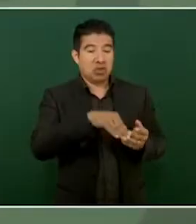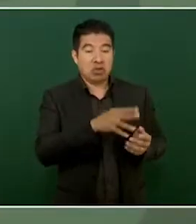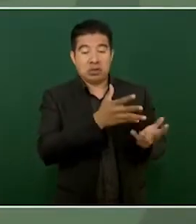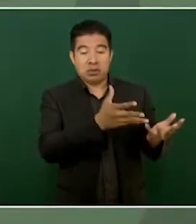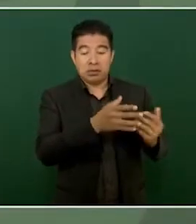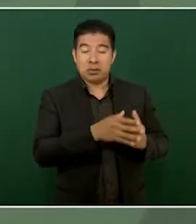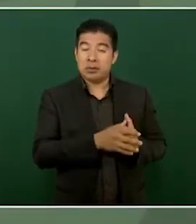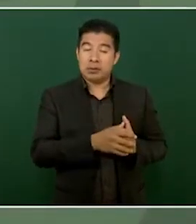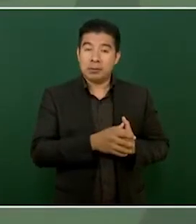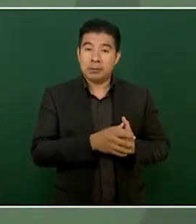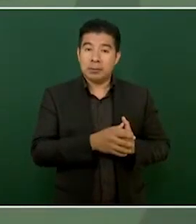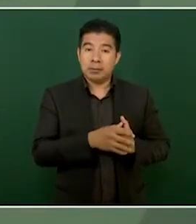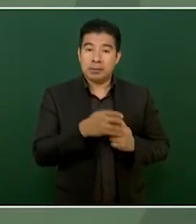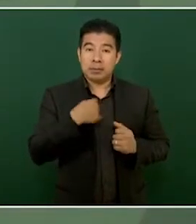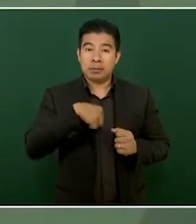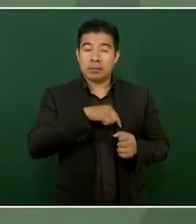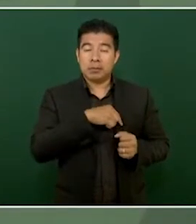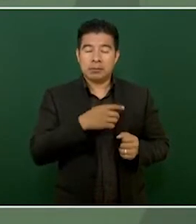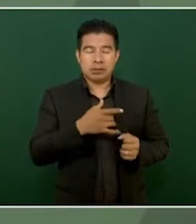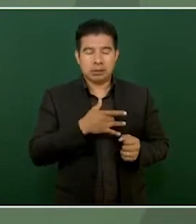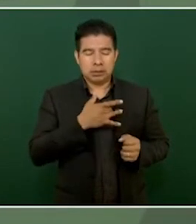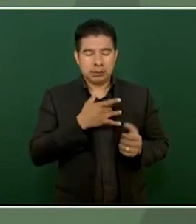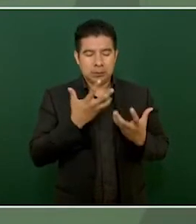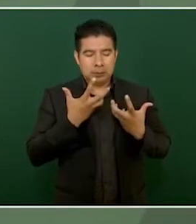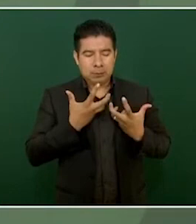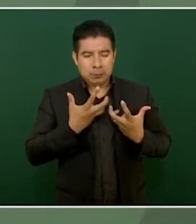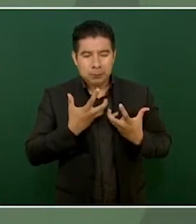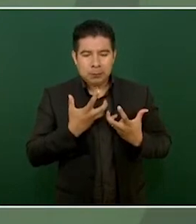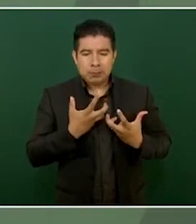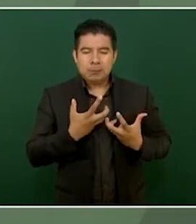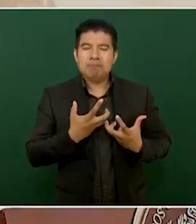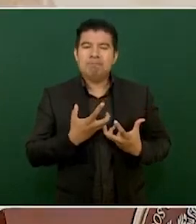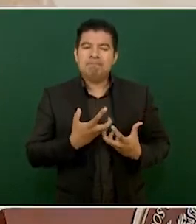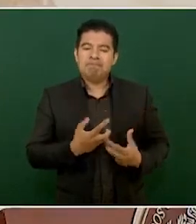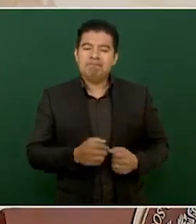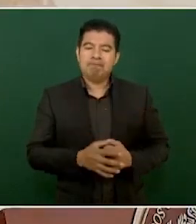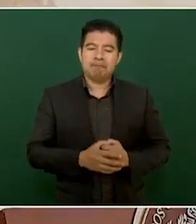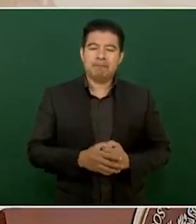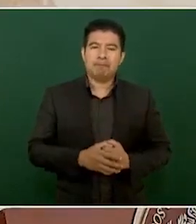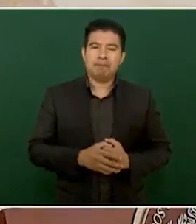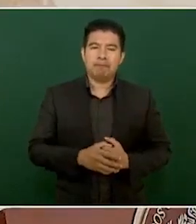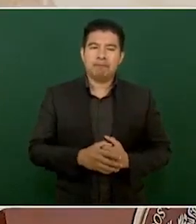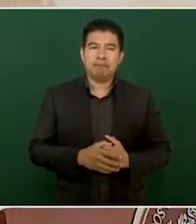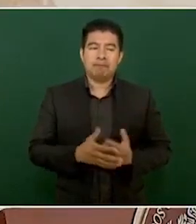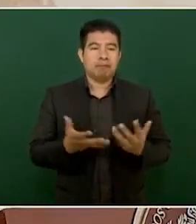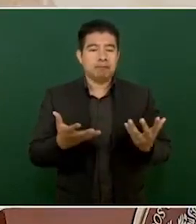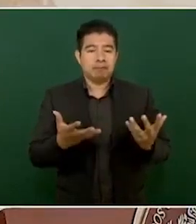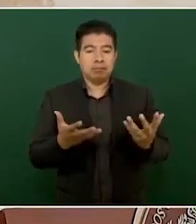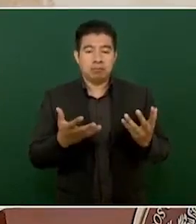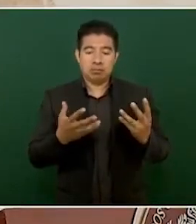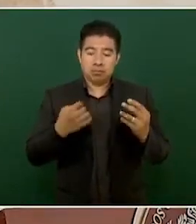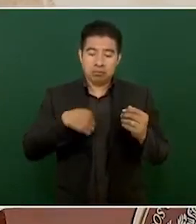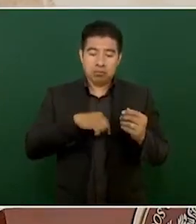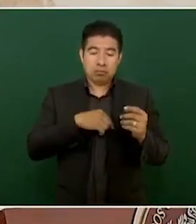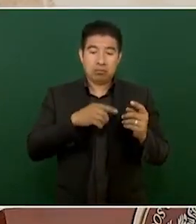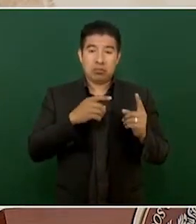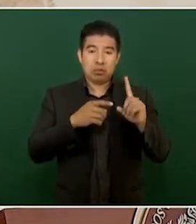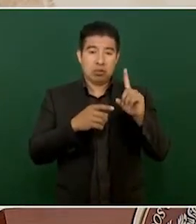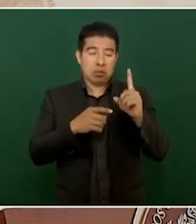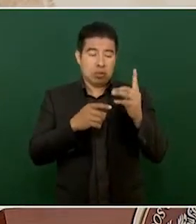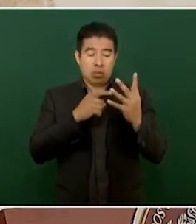que nos producen tristeza y que solo en un caso no tenemos detenidos,